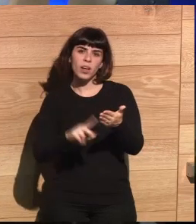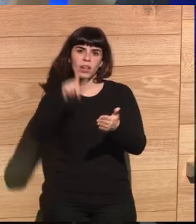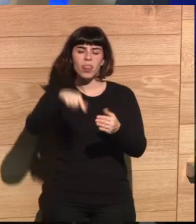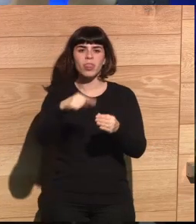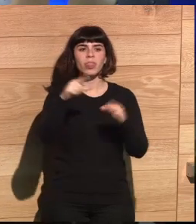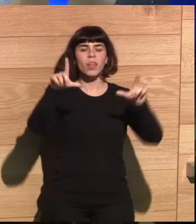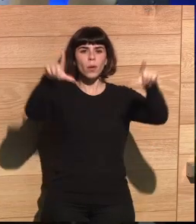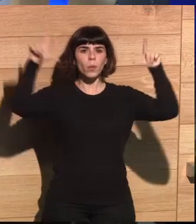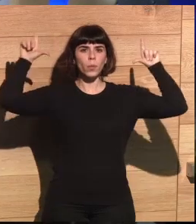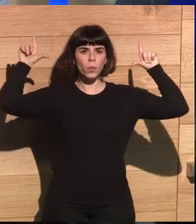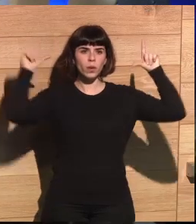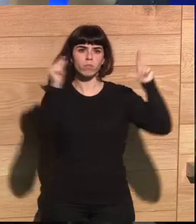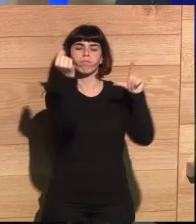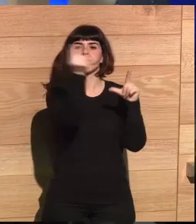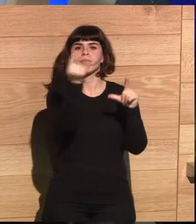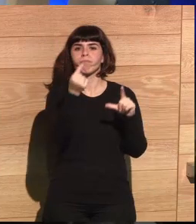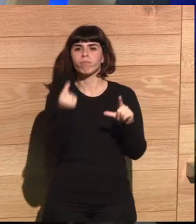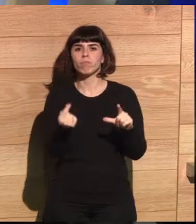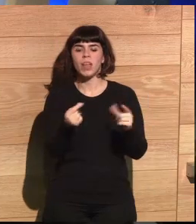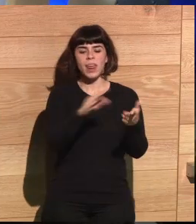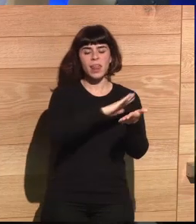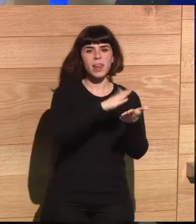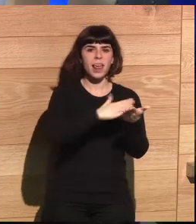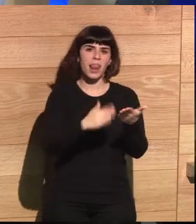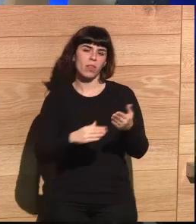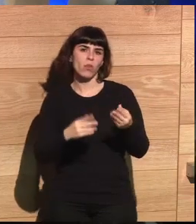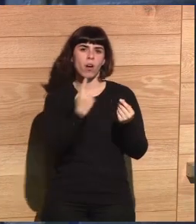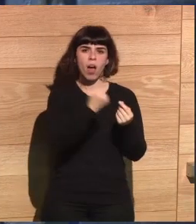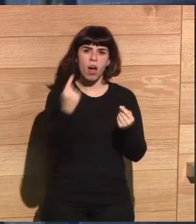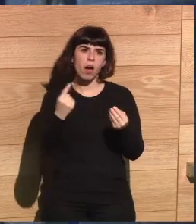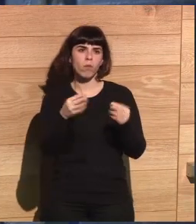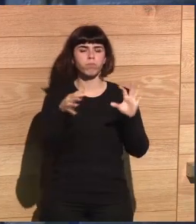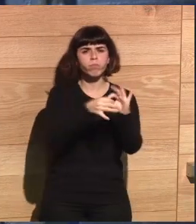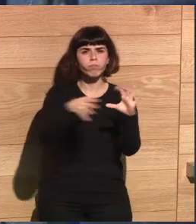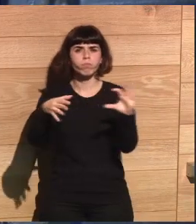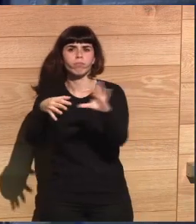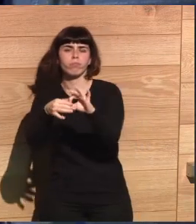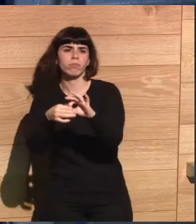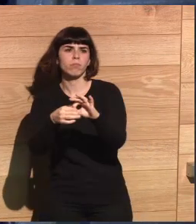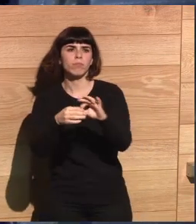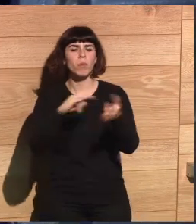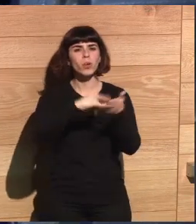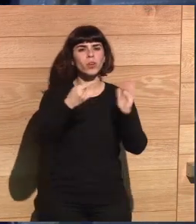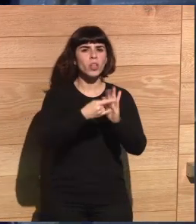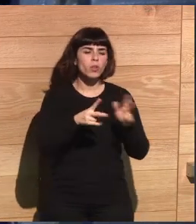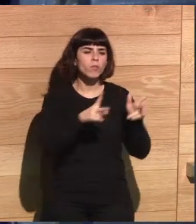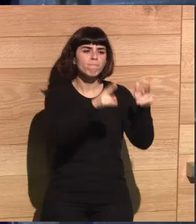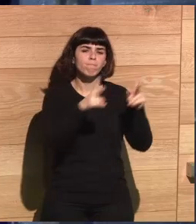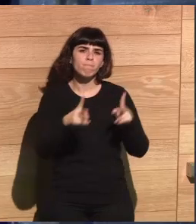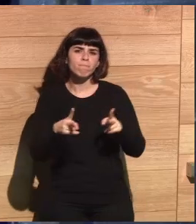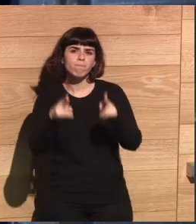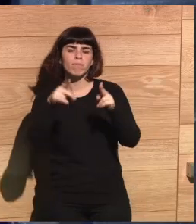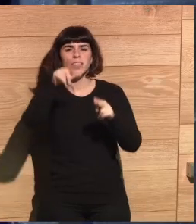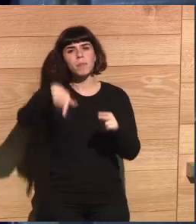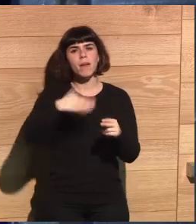ilustraciones por detrás que acompañaban cada relato. Pues bien, representando esa pata de ese proyecto, querría que